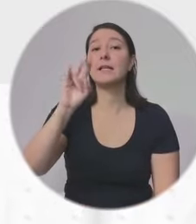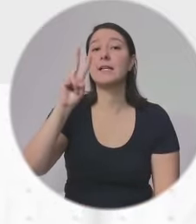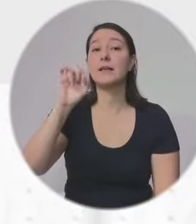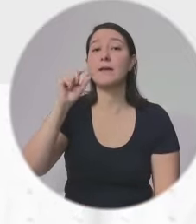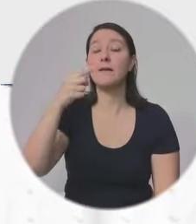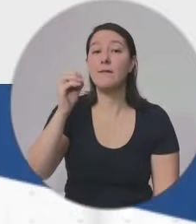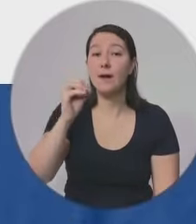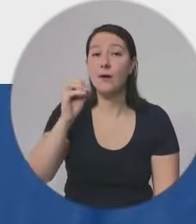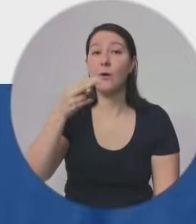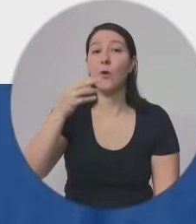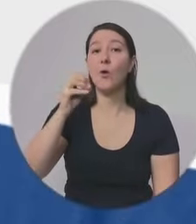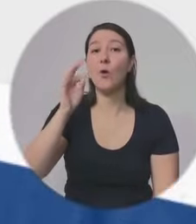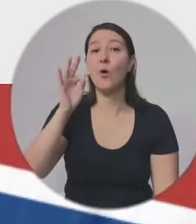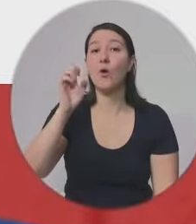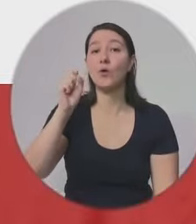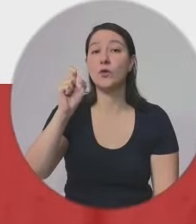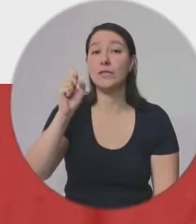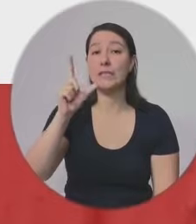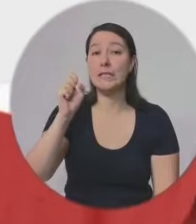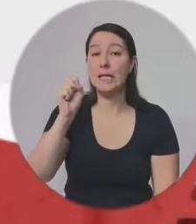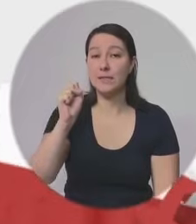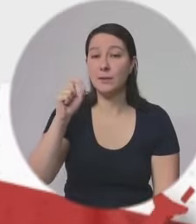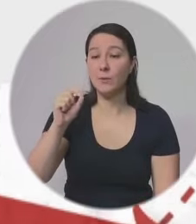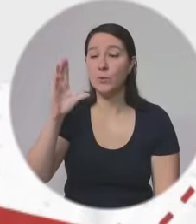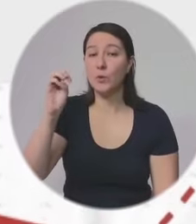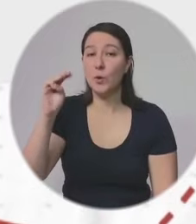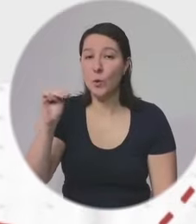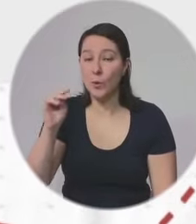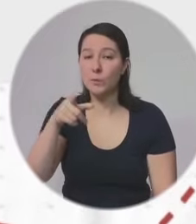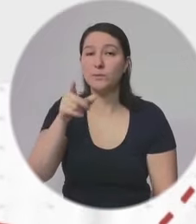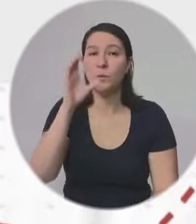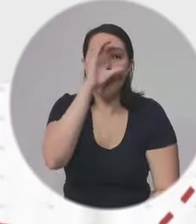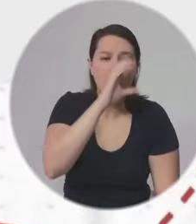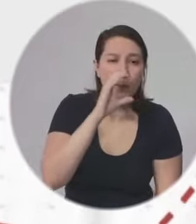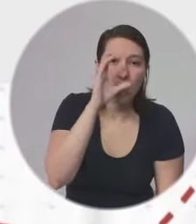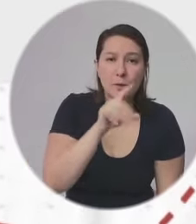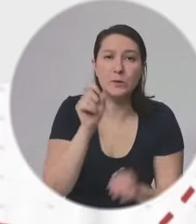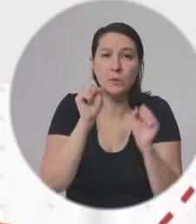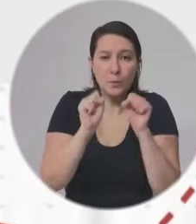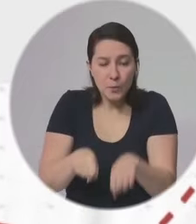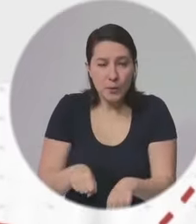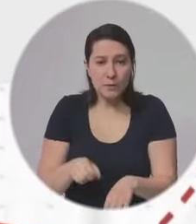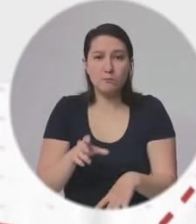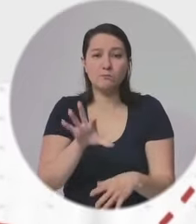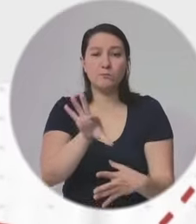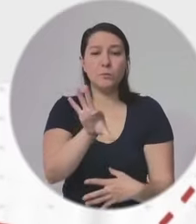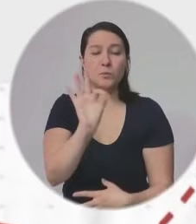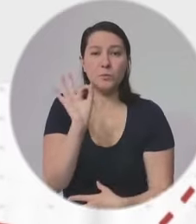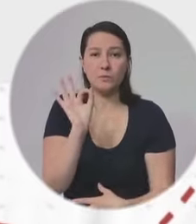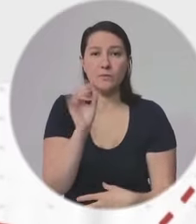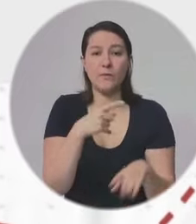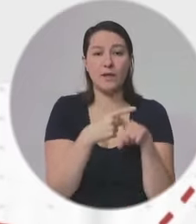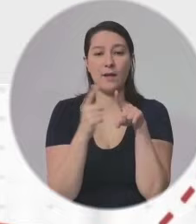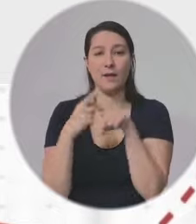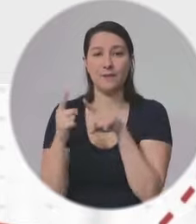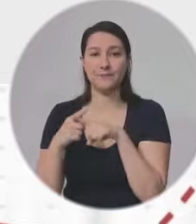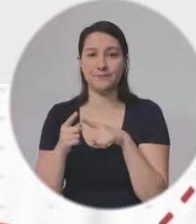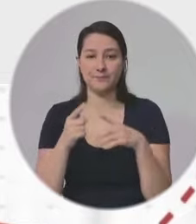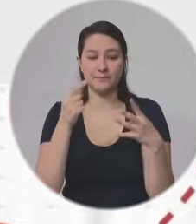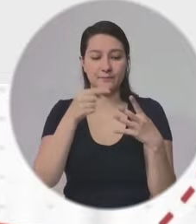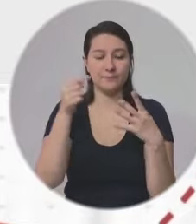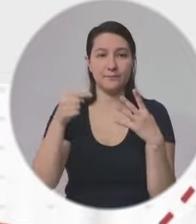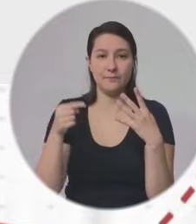donde básicamente son buscadores que pueden encontrar diferentes opciones de hotel y diferentes opciones y